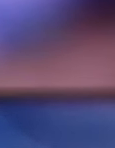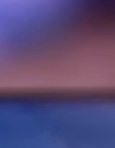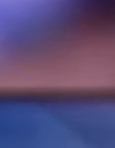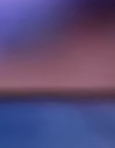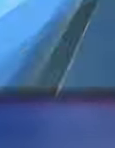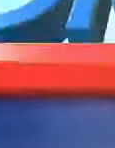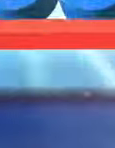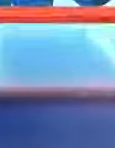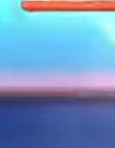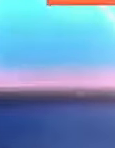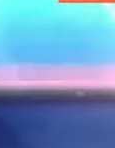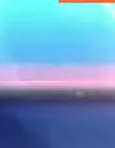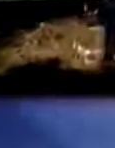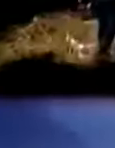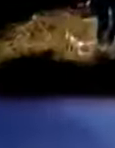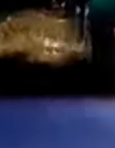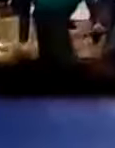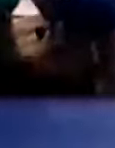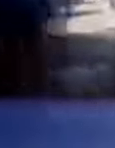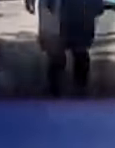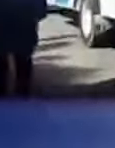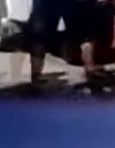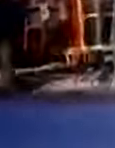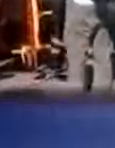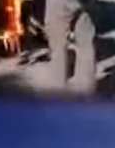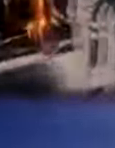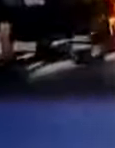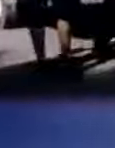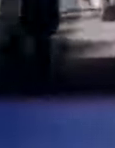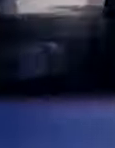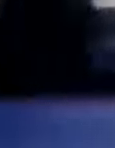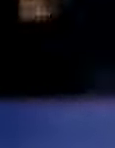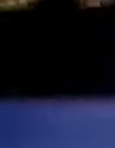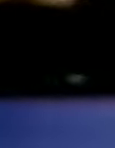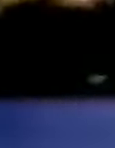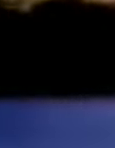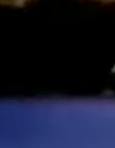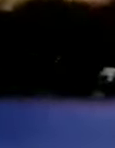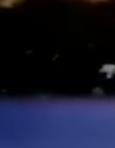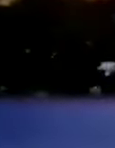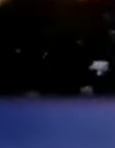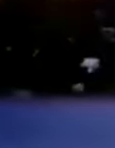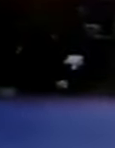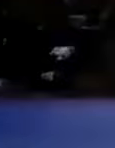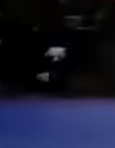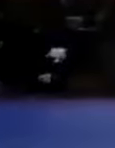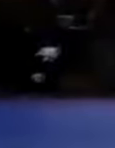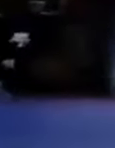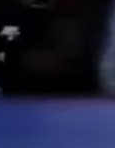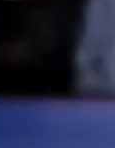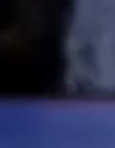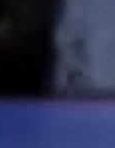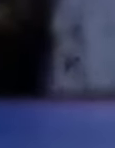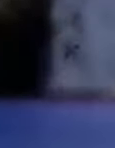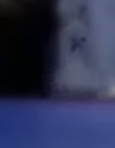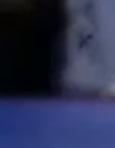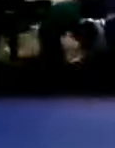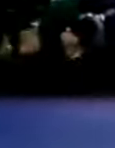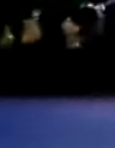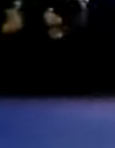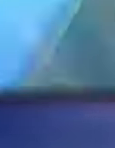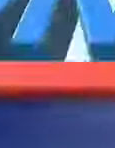después. En lo internacional, accidente de bus en México deja 11 fallecidos y más de